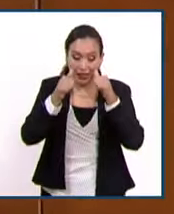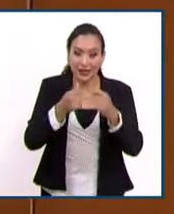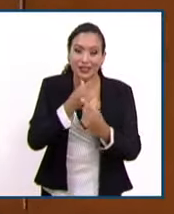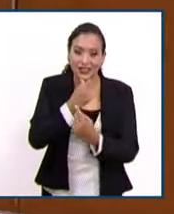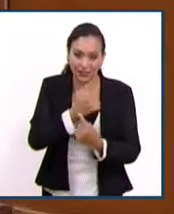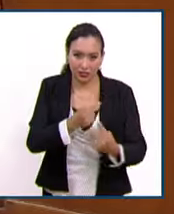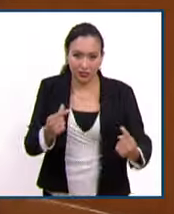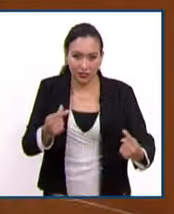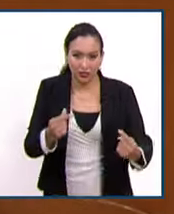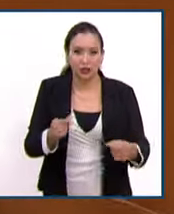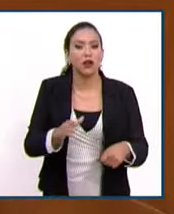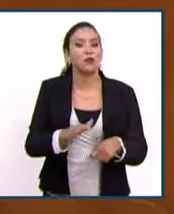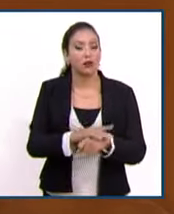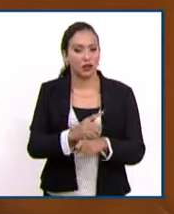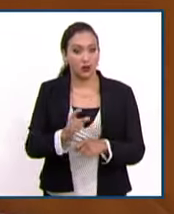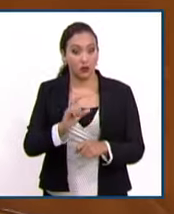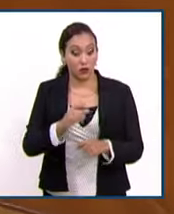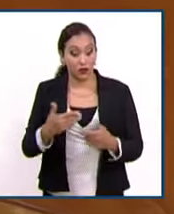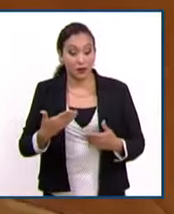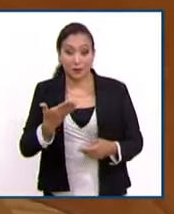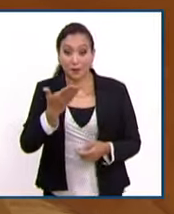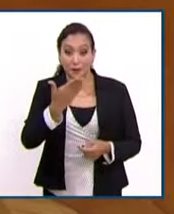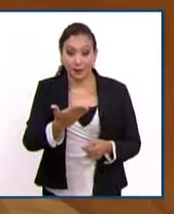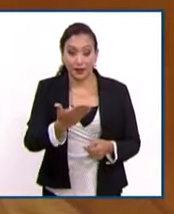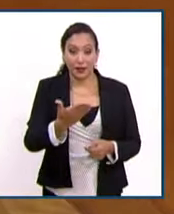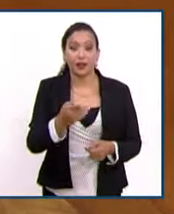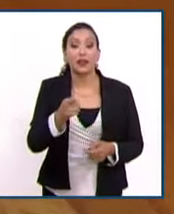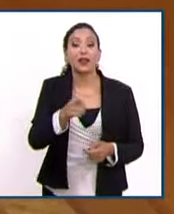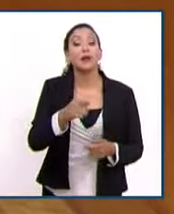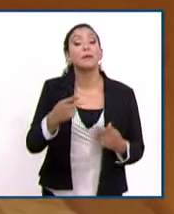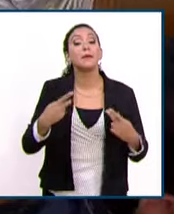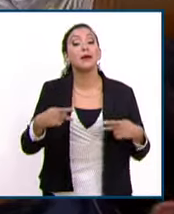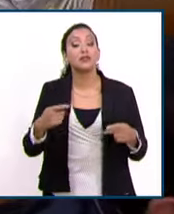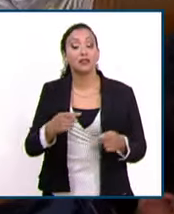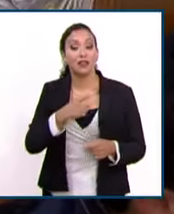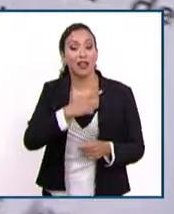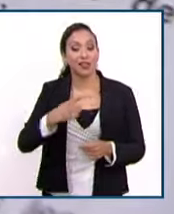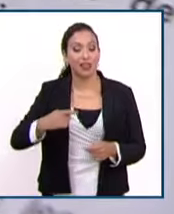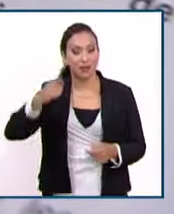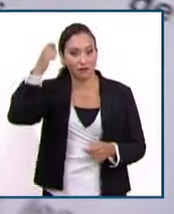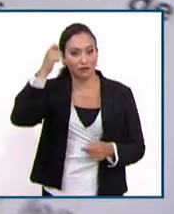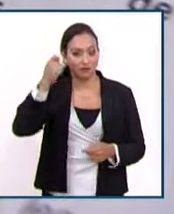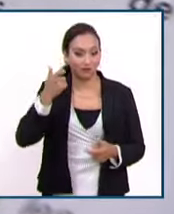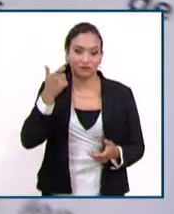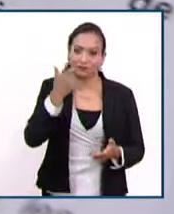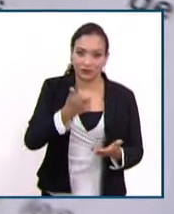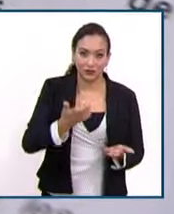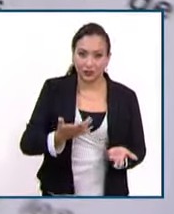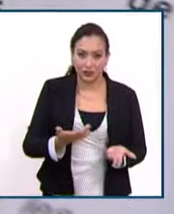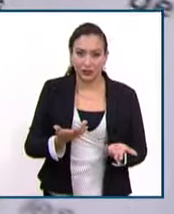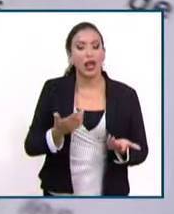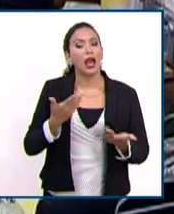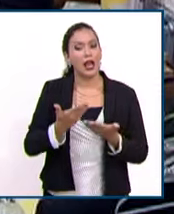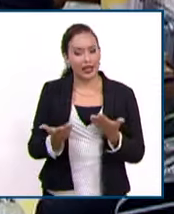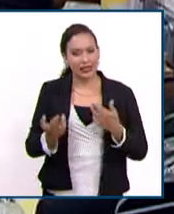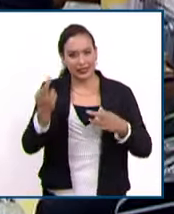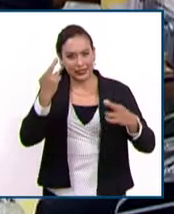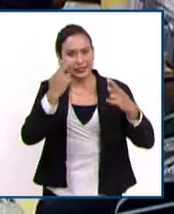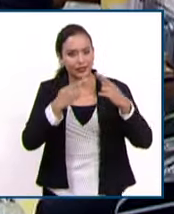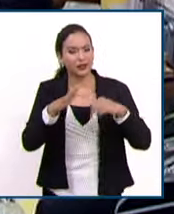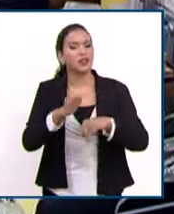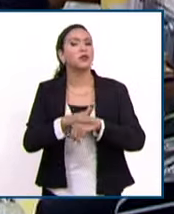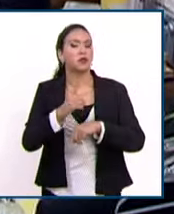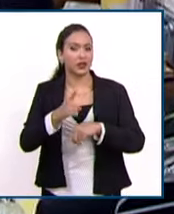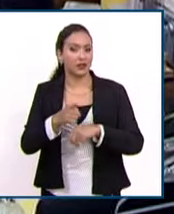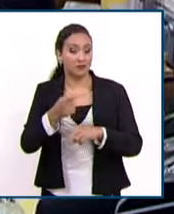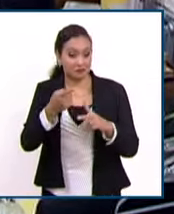infancia cuando quien exige su terminación tiene el carácter de deudor alimentario. Esto al resolver un amparo directo en revisión en un asunto derivado de